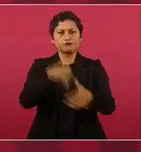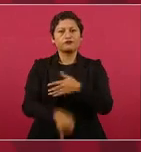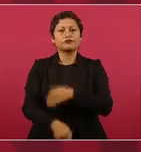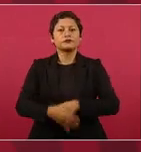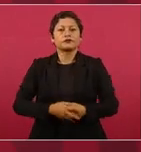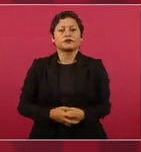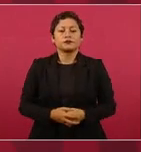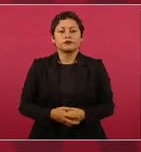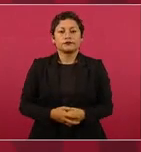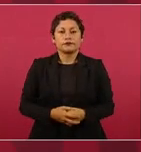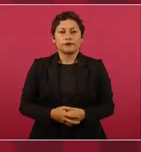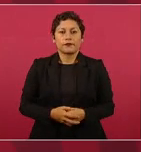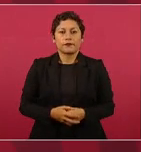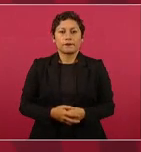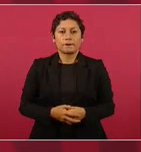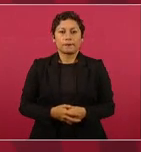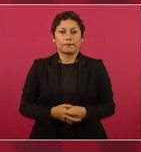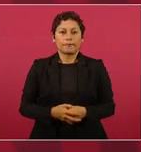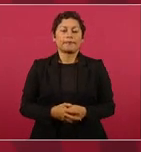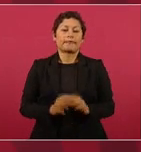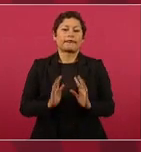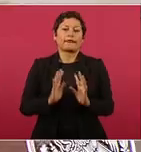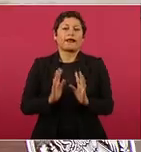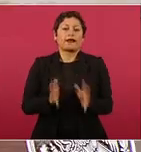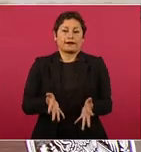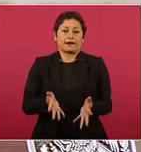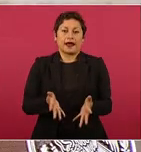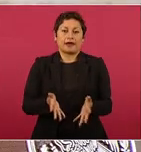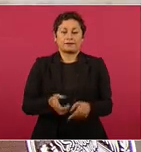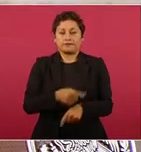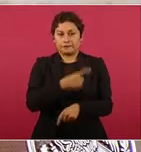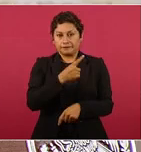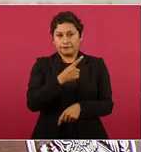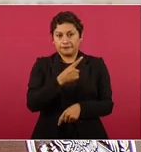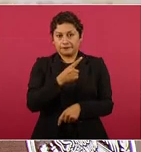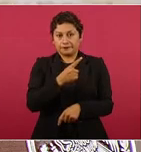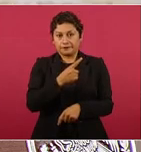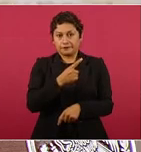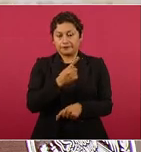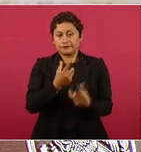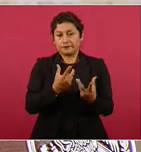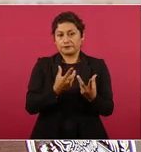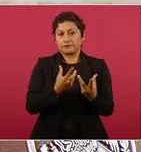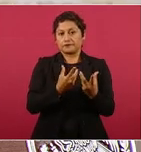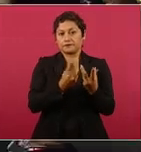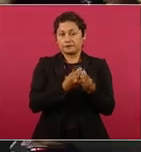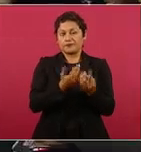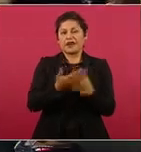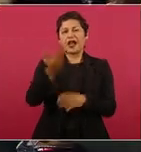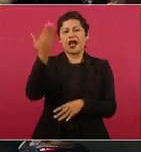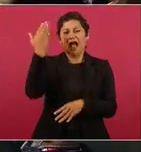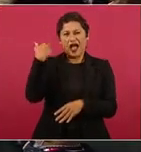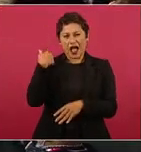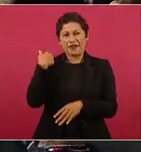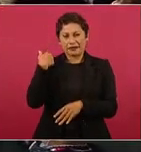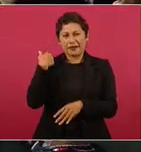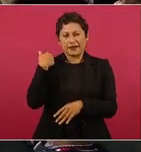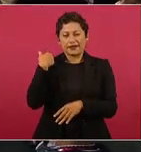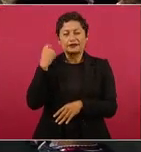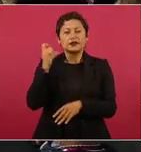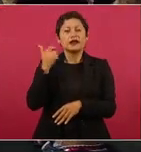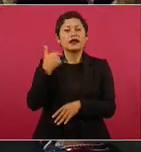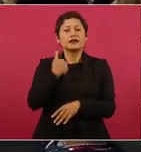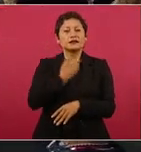ya fue también secretario de Agricultura durante el gobierno del presidente Obama, el actual